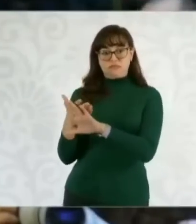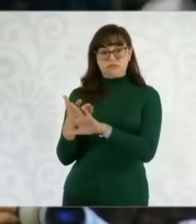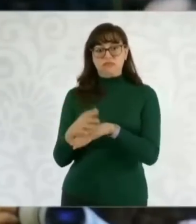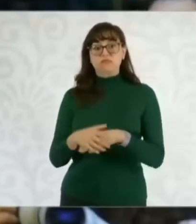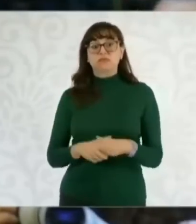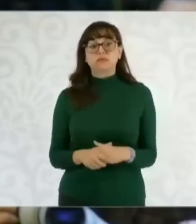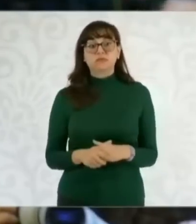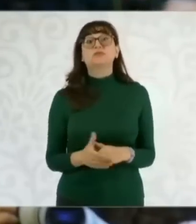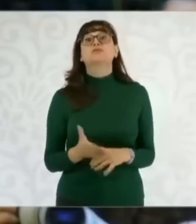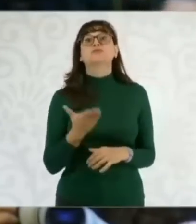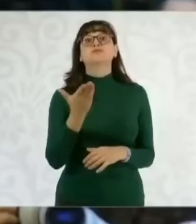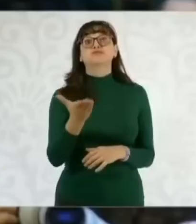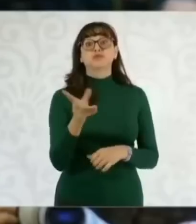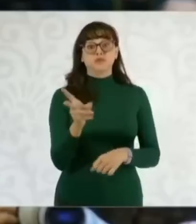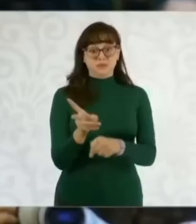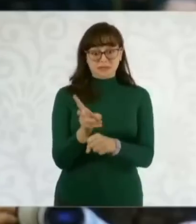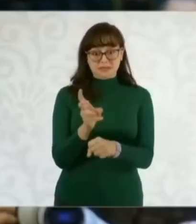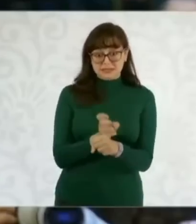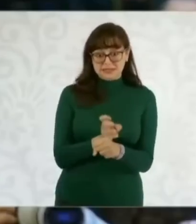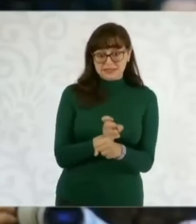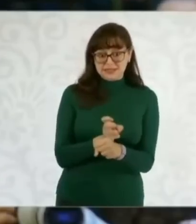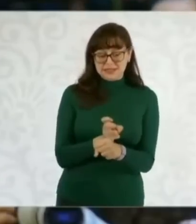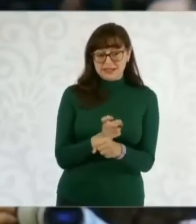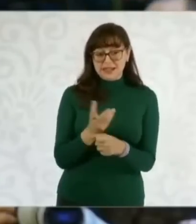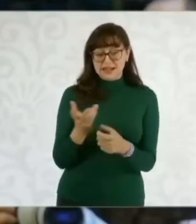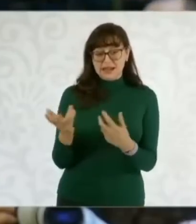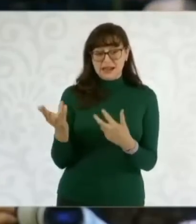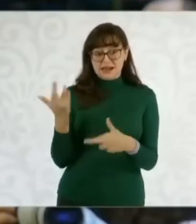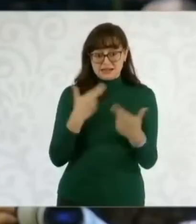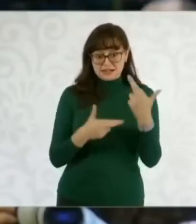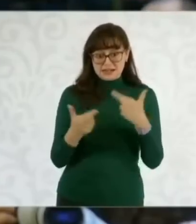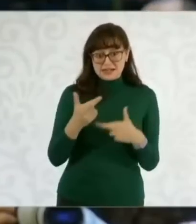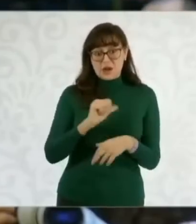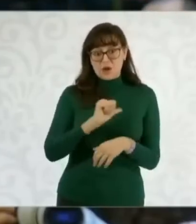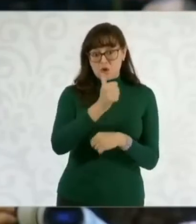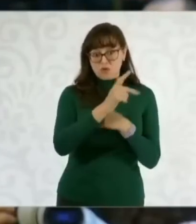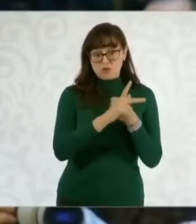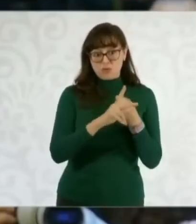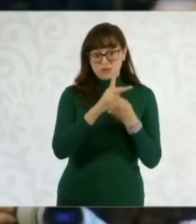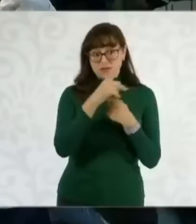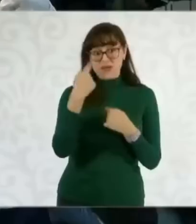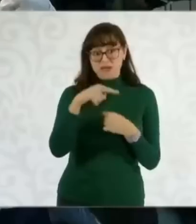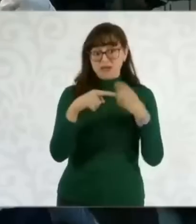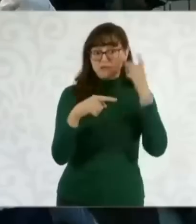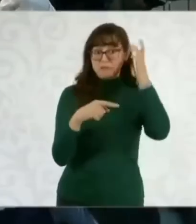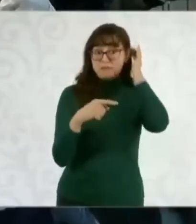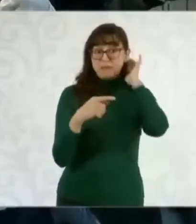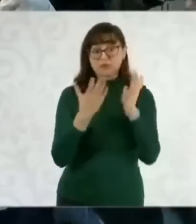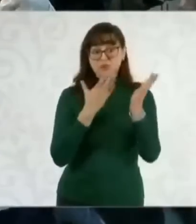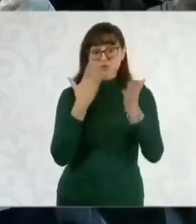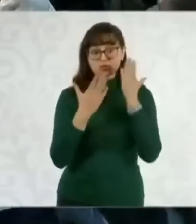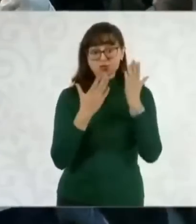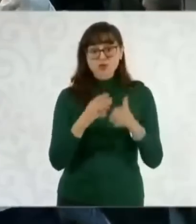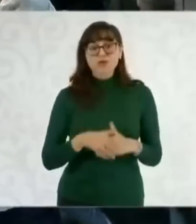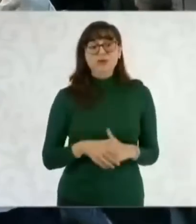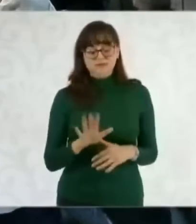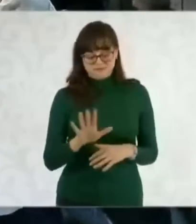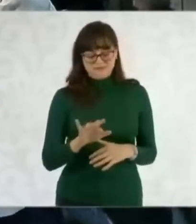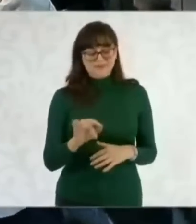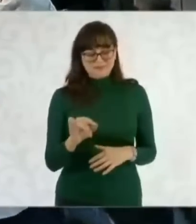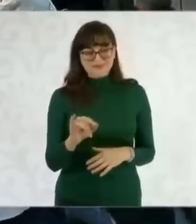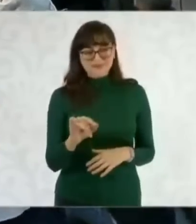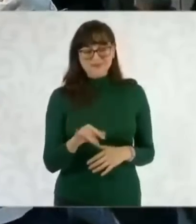Berkeley, ¿sería tal vez su primer viaje al extranjero, Presidenta? Sí, bueno,